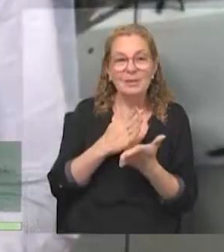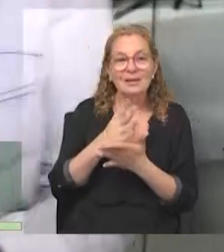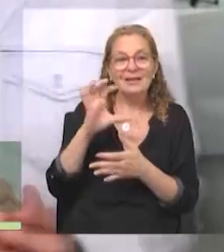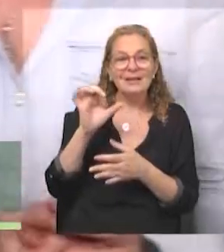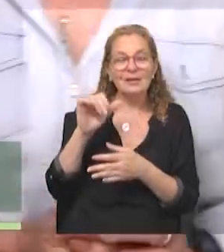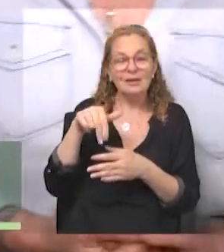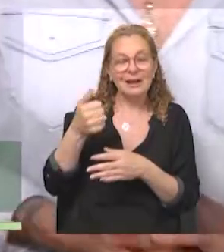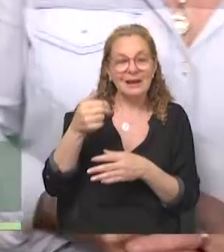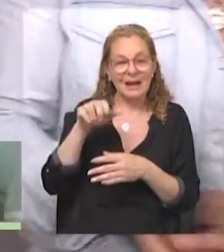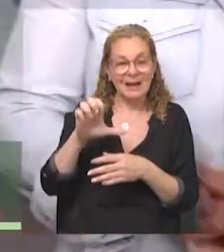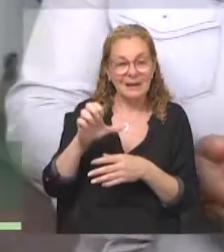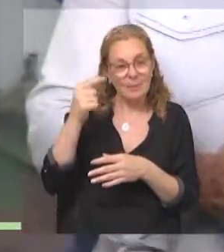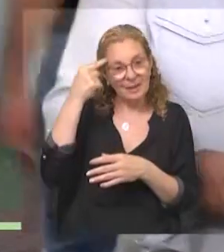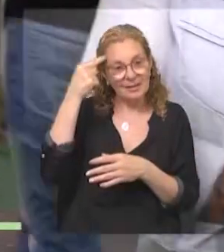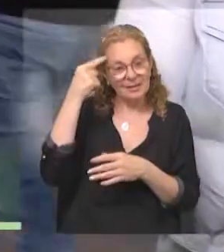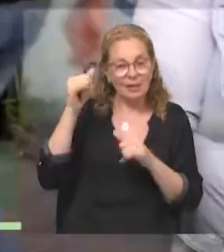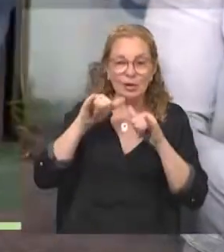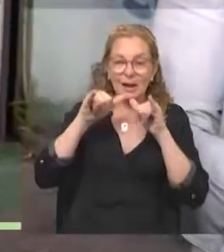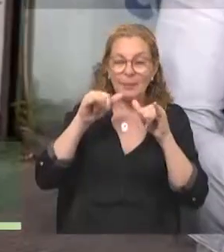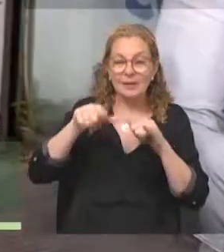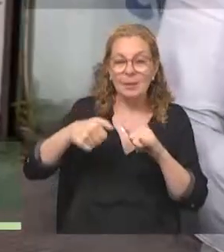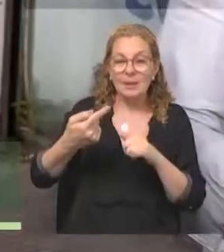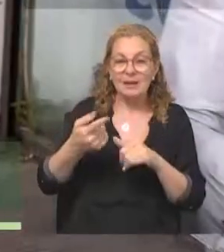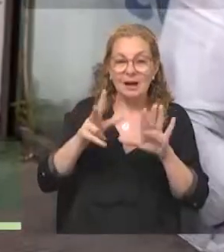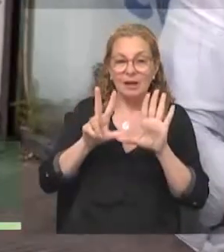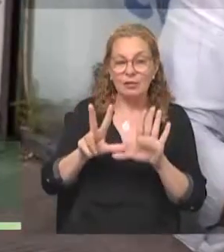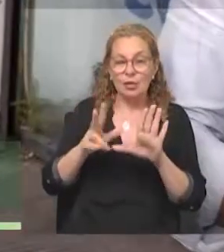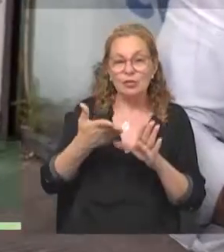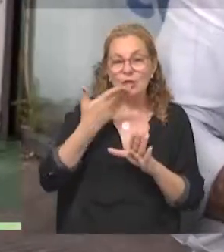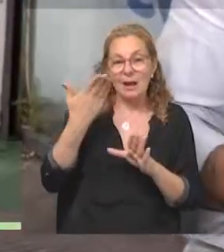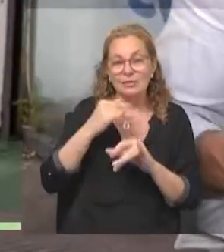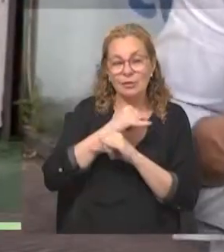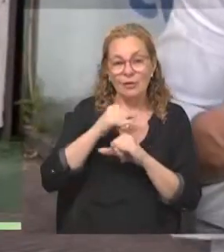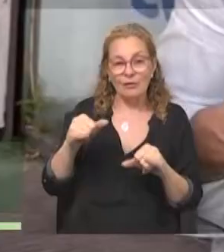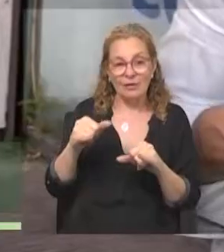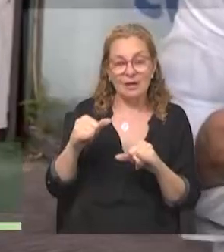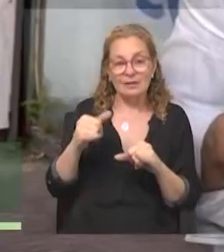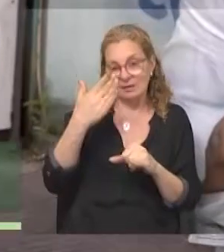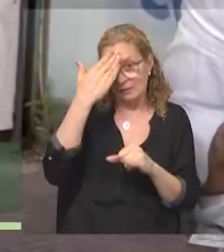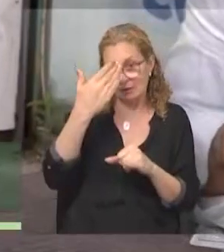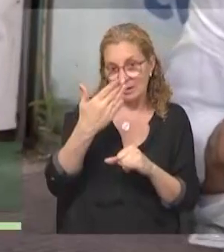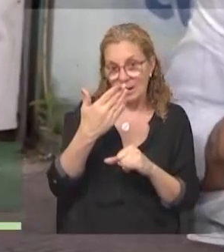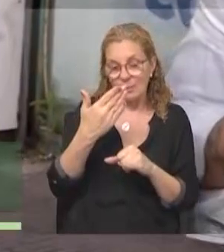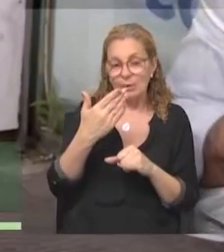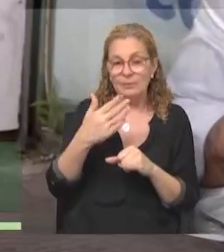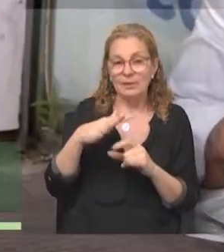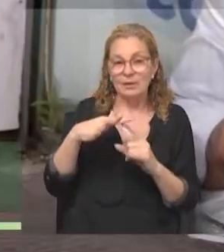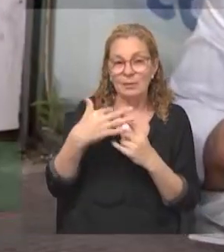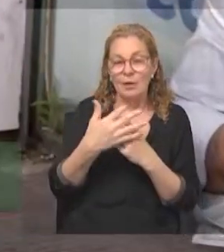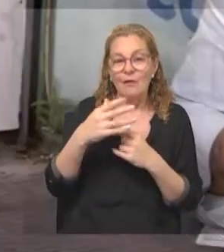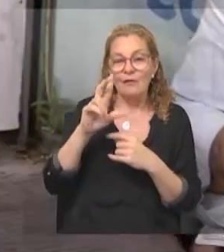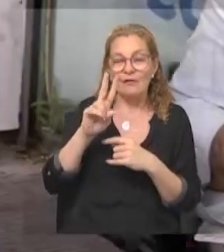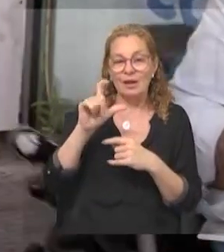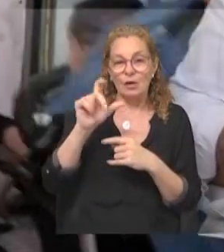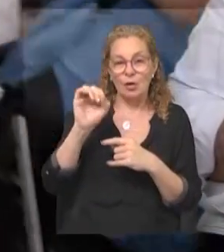Silvia nane de Cara a la finalización de esta campaña mañana a las 8 es el acto de cierre de campaña de frente amplio las invaciones del velódromo municipal